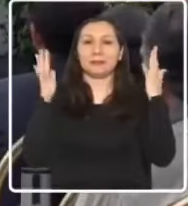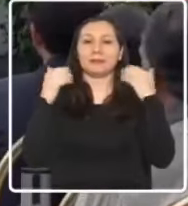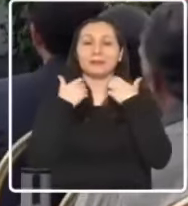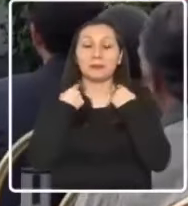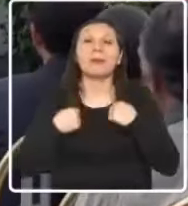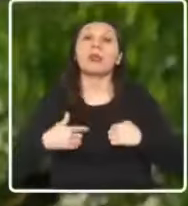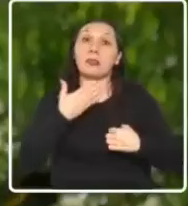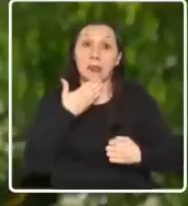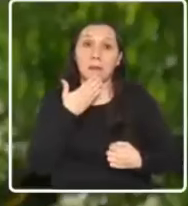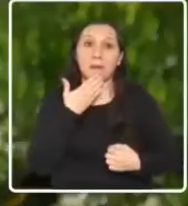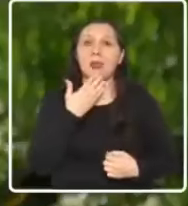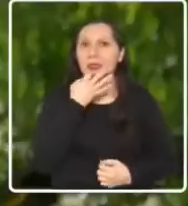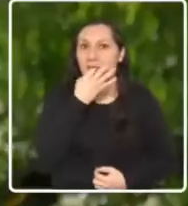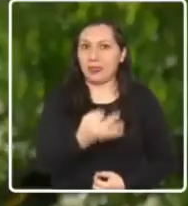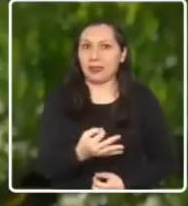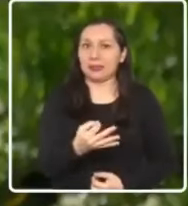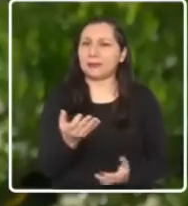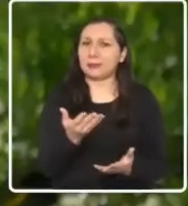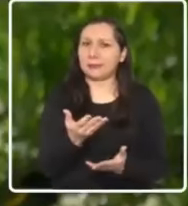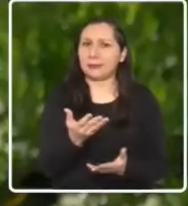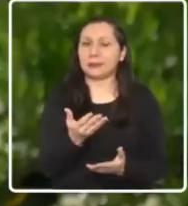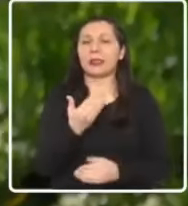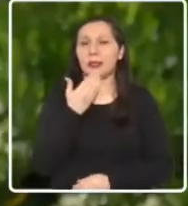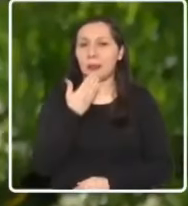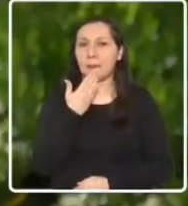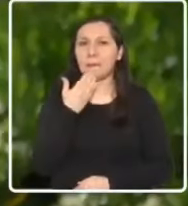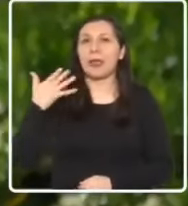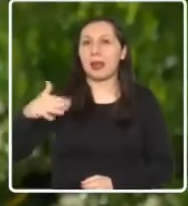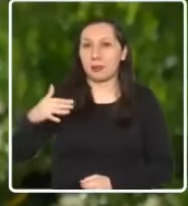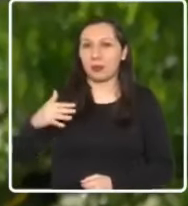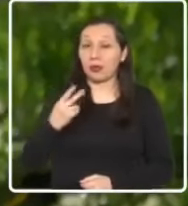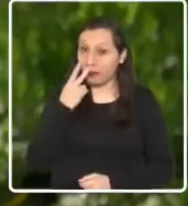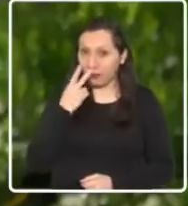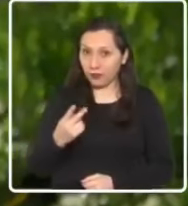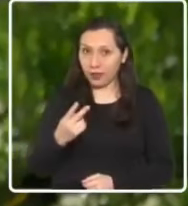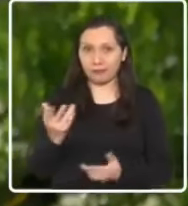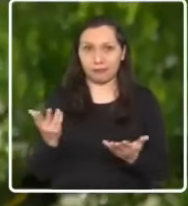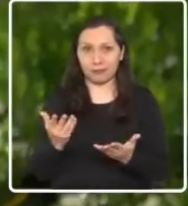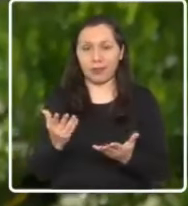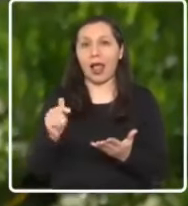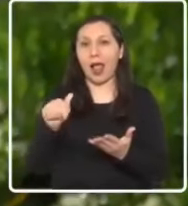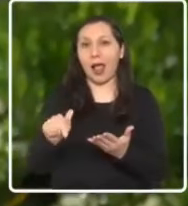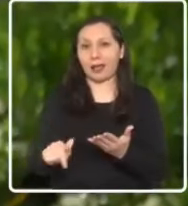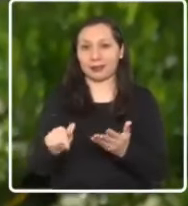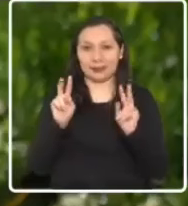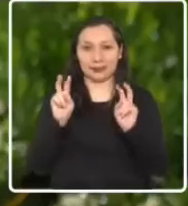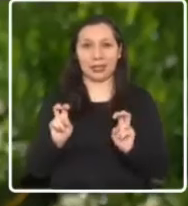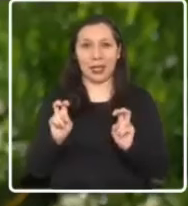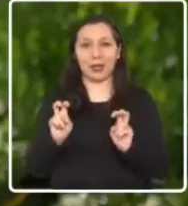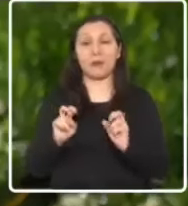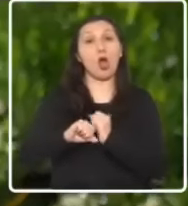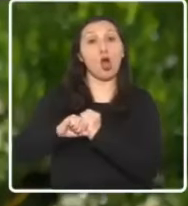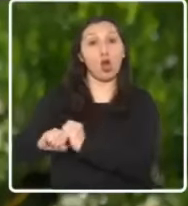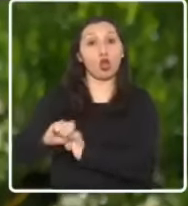Y también hay que decirlo, también es cierto, es importante reconocer que en este caso la